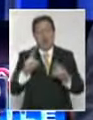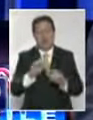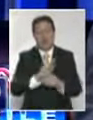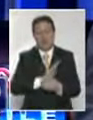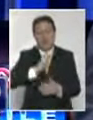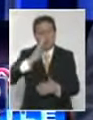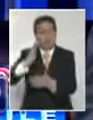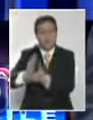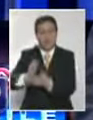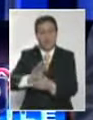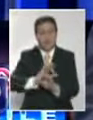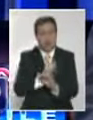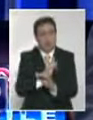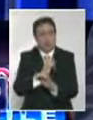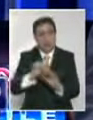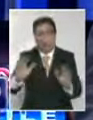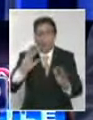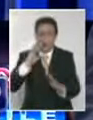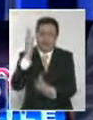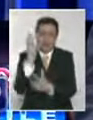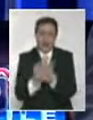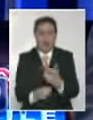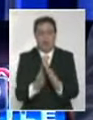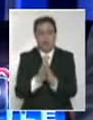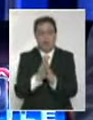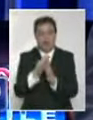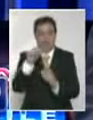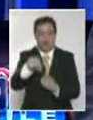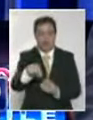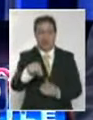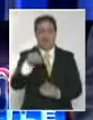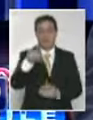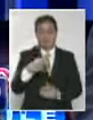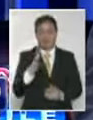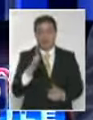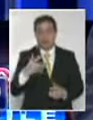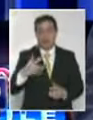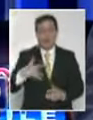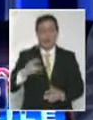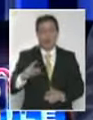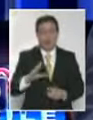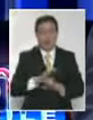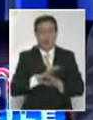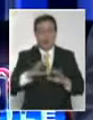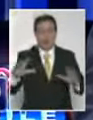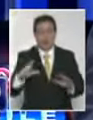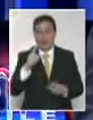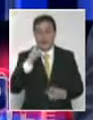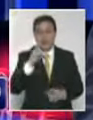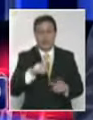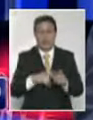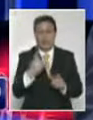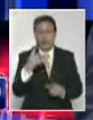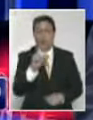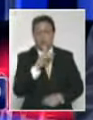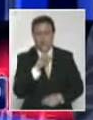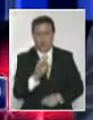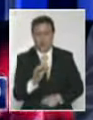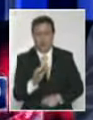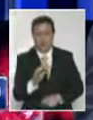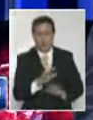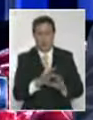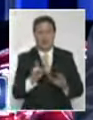país, porque realmente... Fue una cosa, una tragedia la que vivió este país, una cosa dolorosísima, injusta para mucha gente,